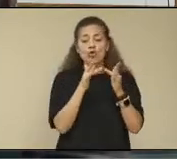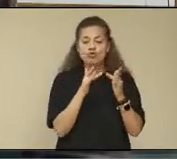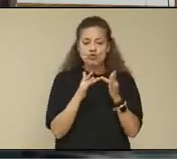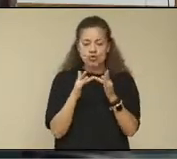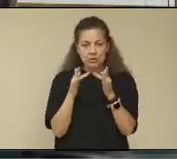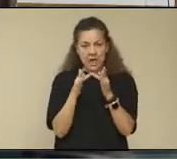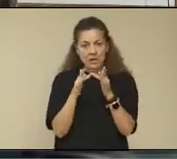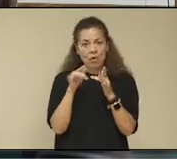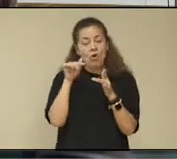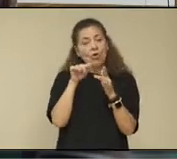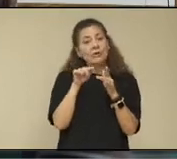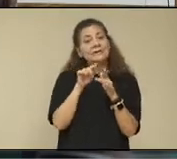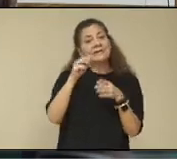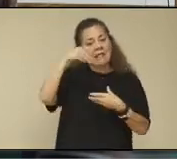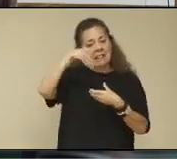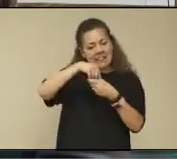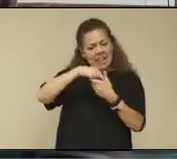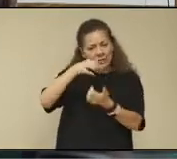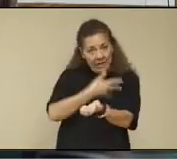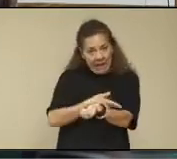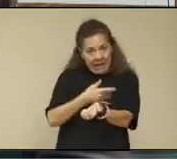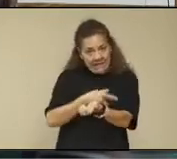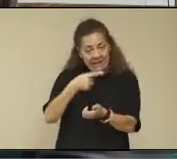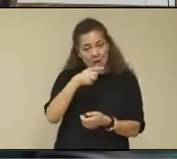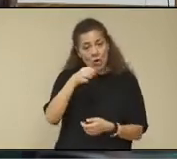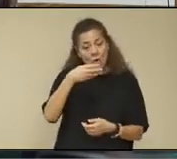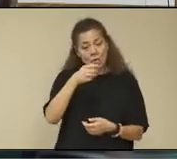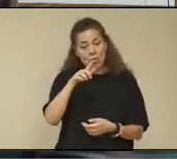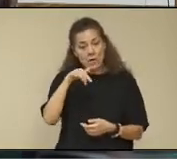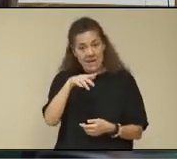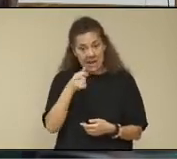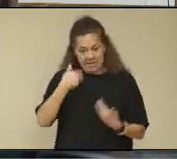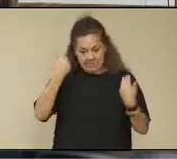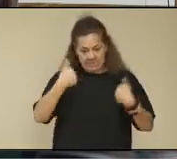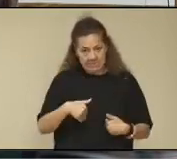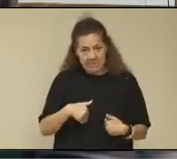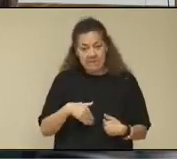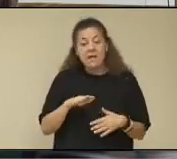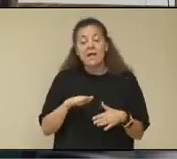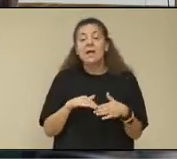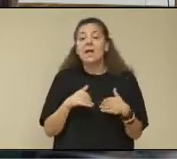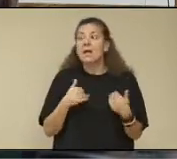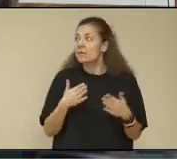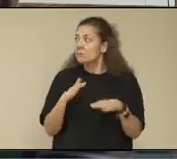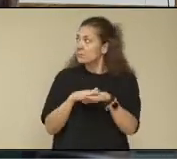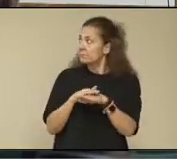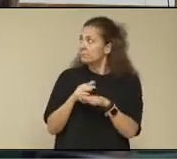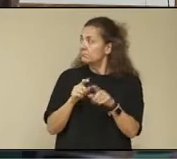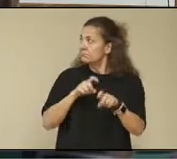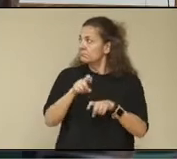con la inmunoglobulina M, el individuo. Entonces